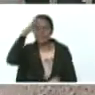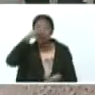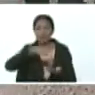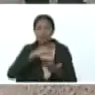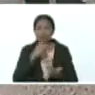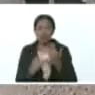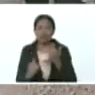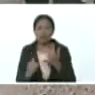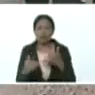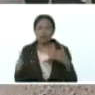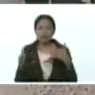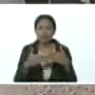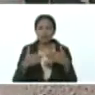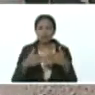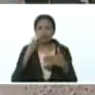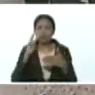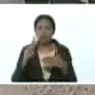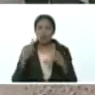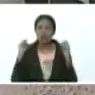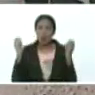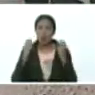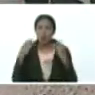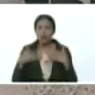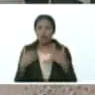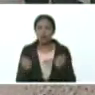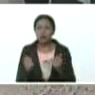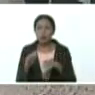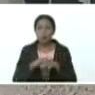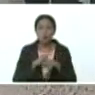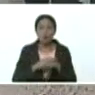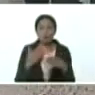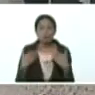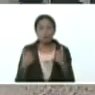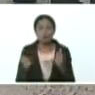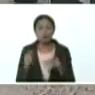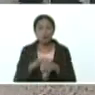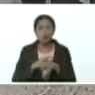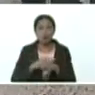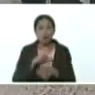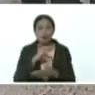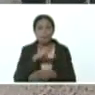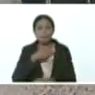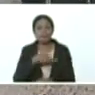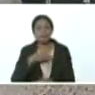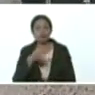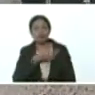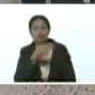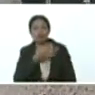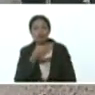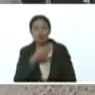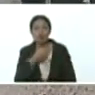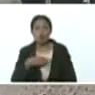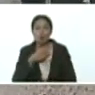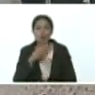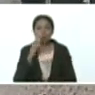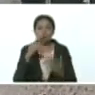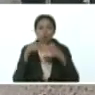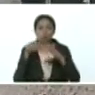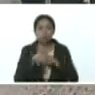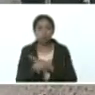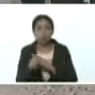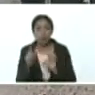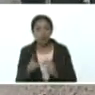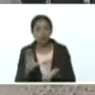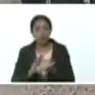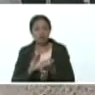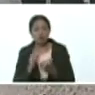culminar con broche de oro esta jornada de salud, jueves de salud, jueves de Misión Socialista, jueves de barrio adentro, desde este